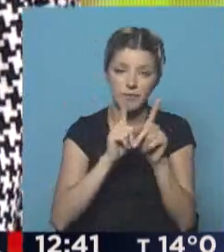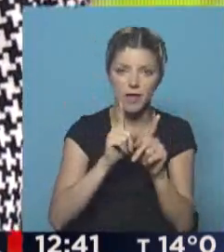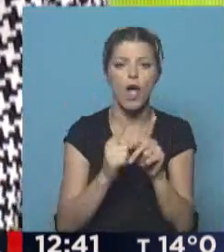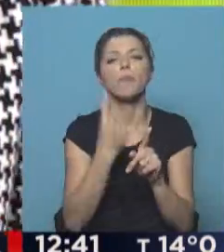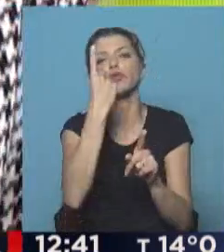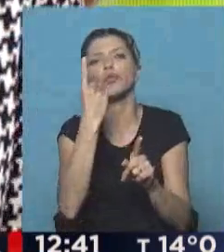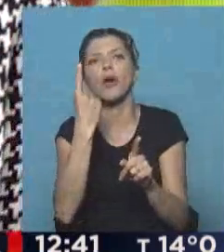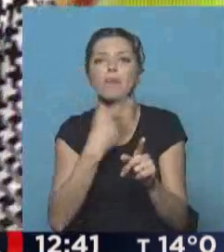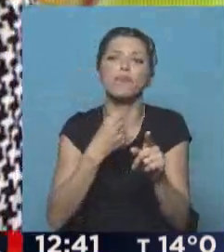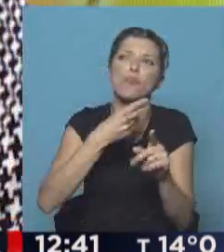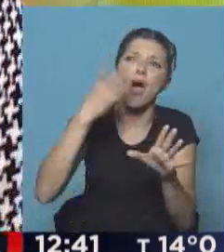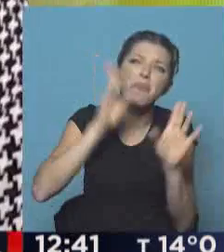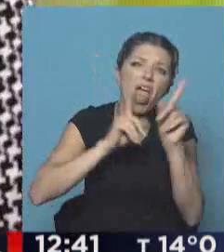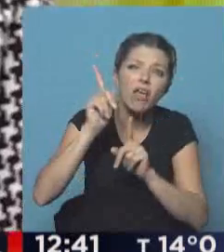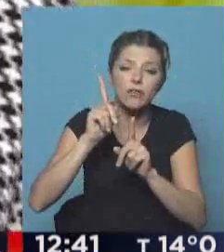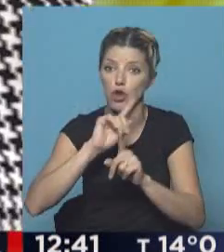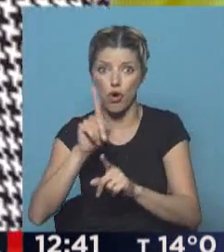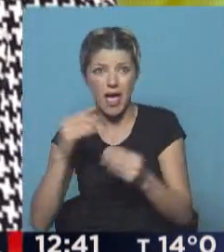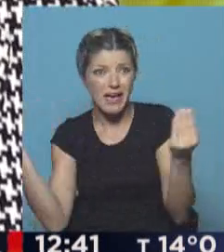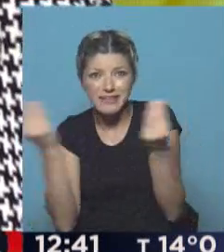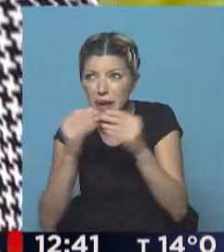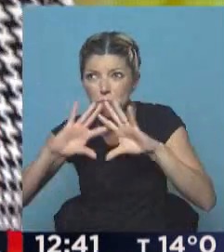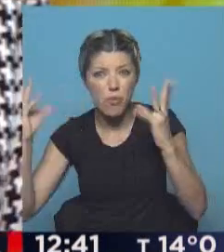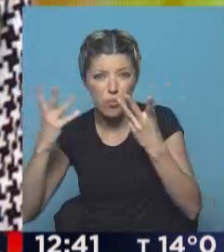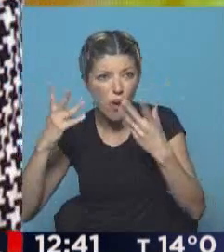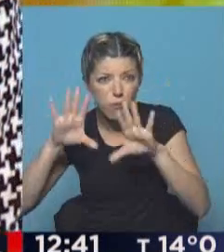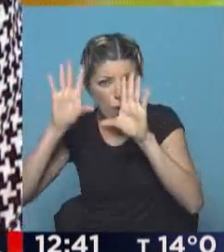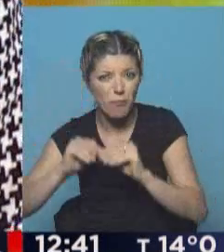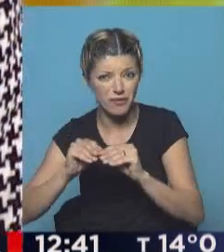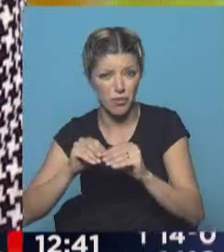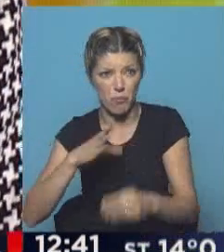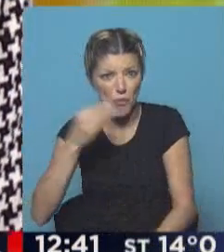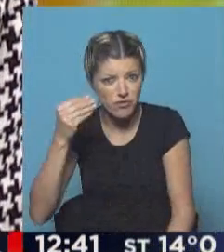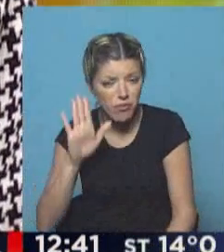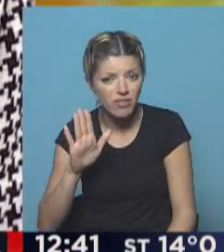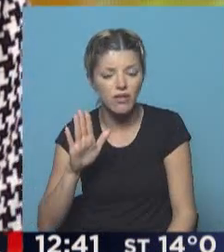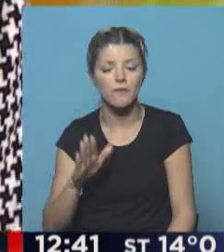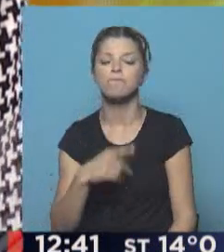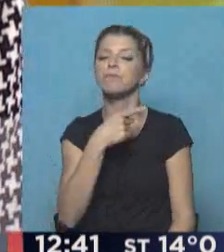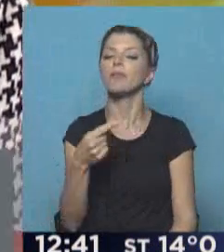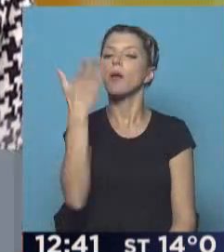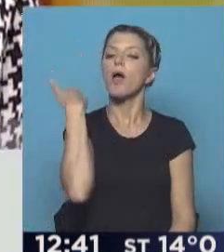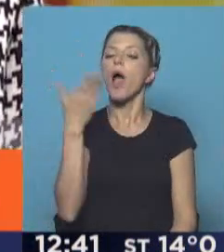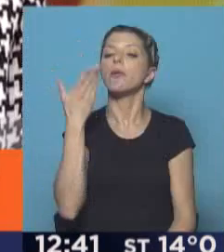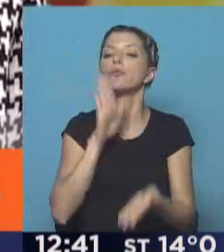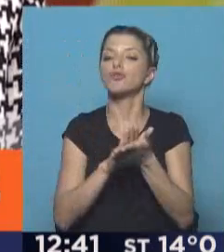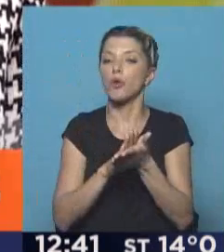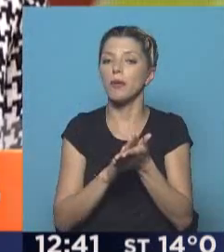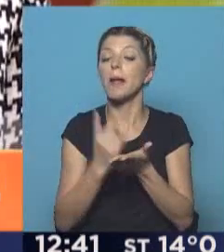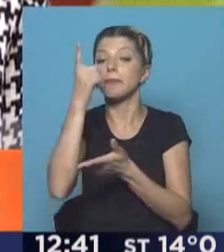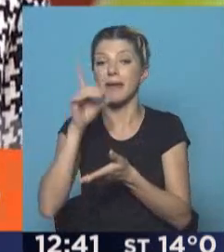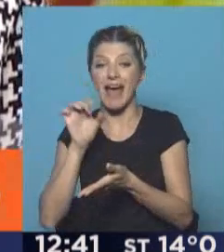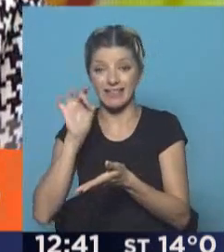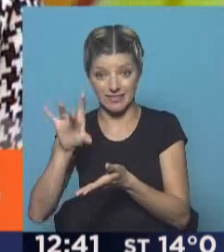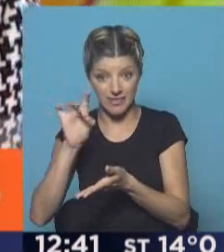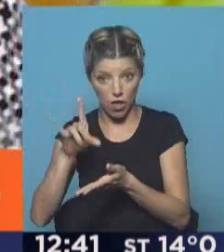tanto. Manadas de lobos solitarios por todo el mundo estamos viendo. La semana pasada hablábamos de esto a partir del atentado en Múnich y